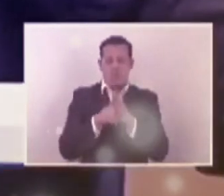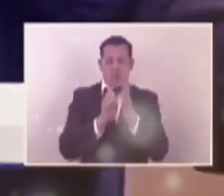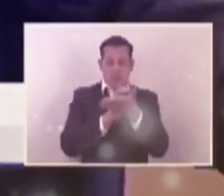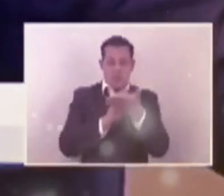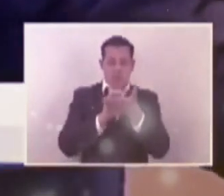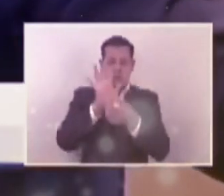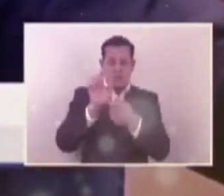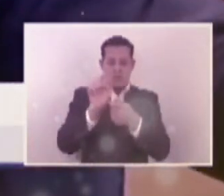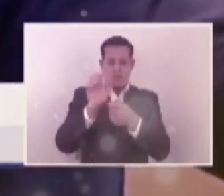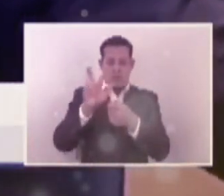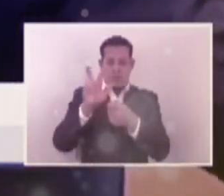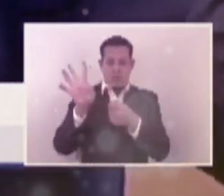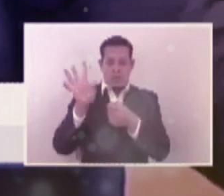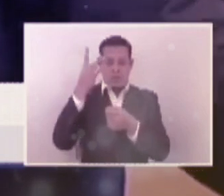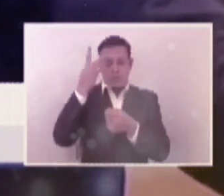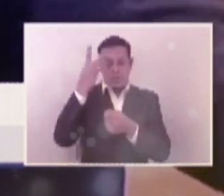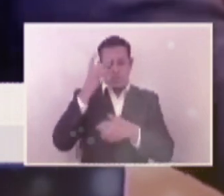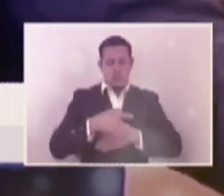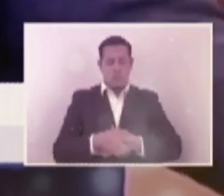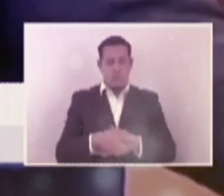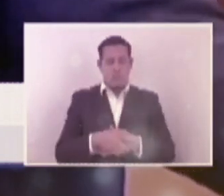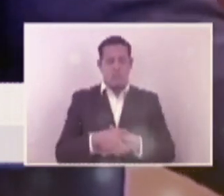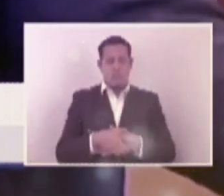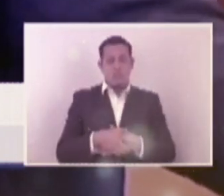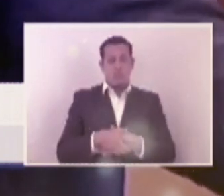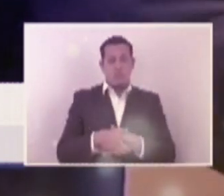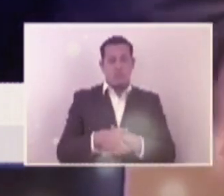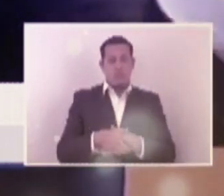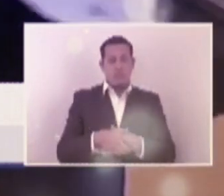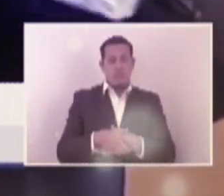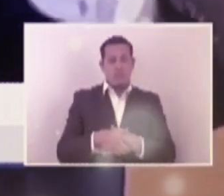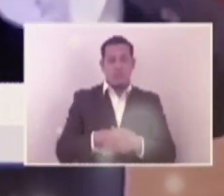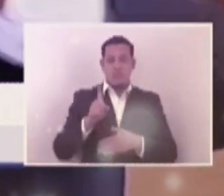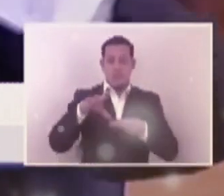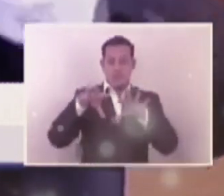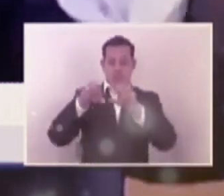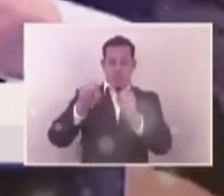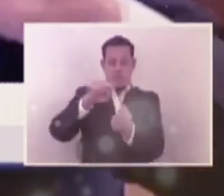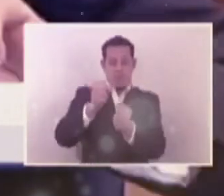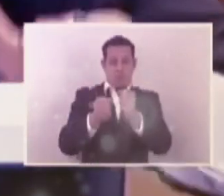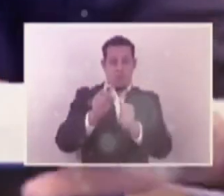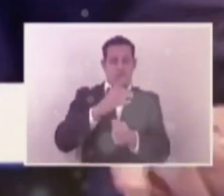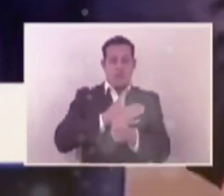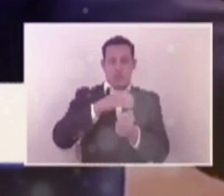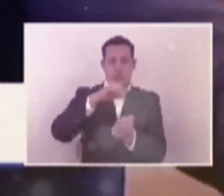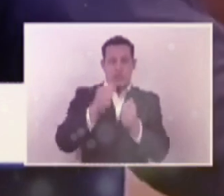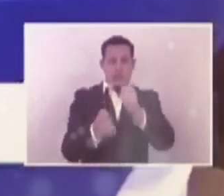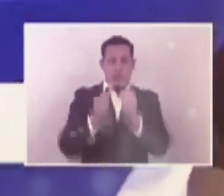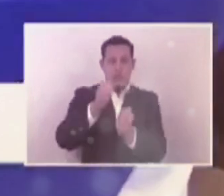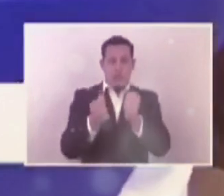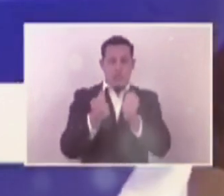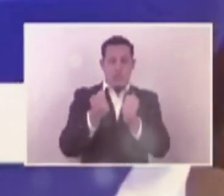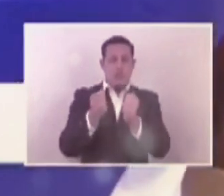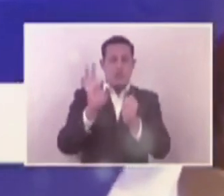tiene 5.34 centavos. No le congelaron carro porque no tiene carro.